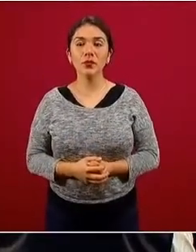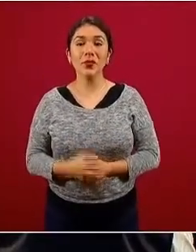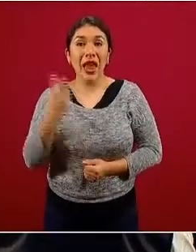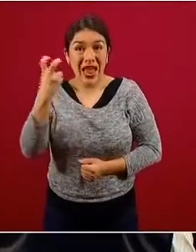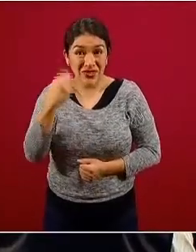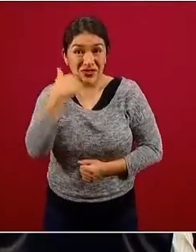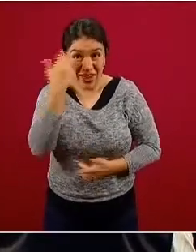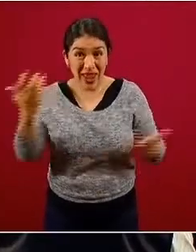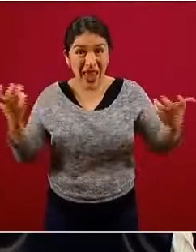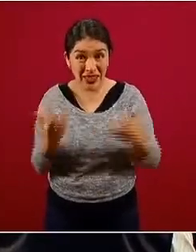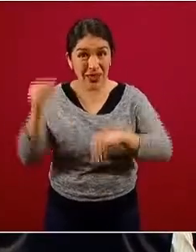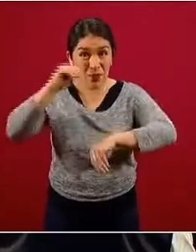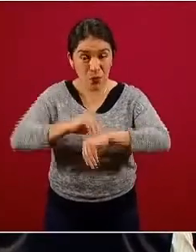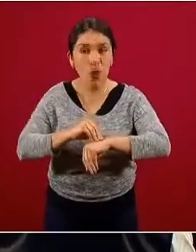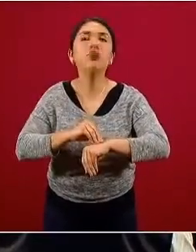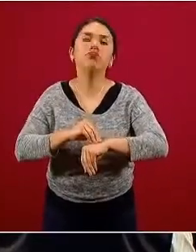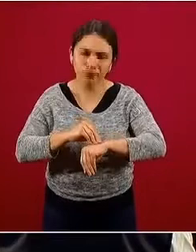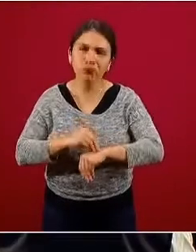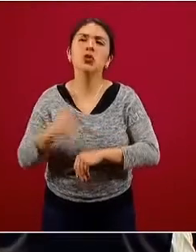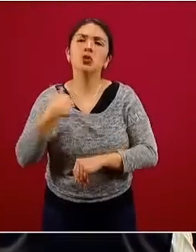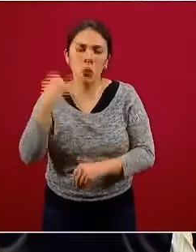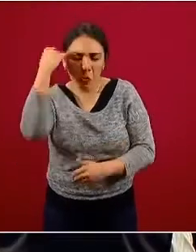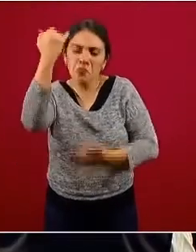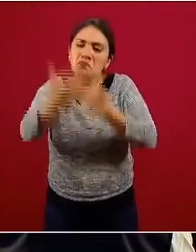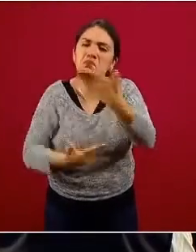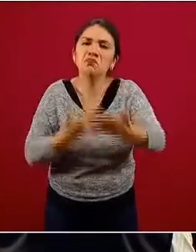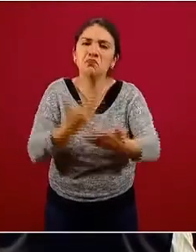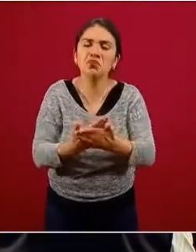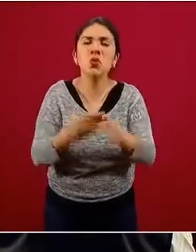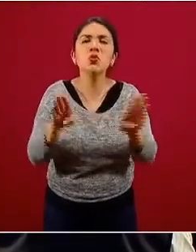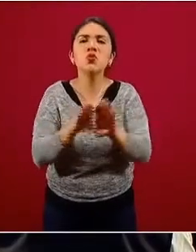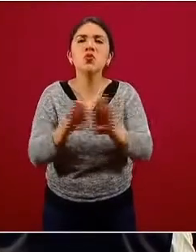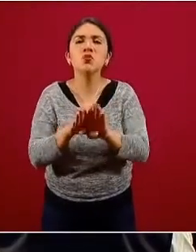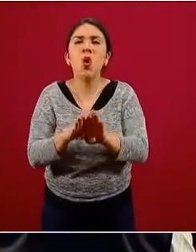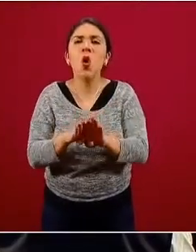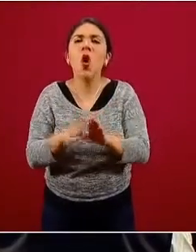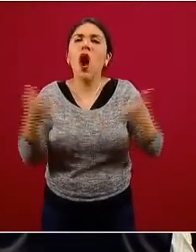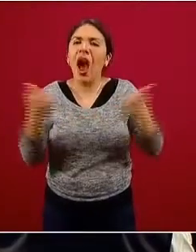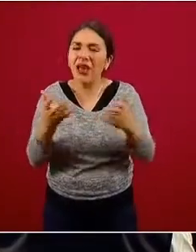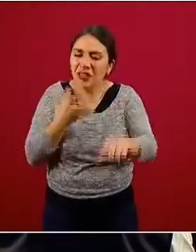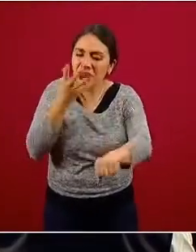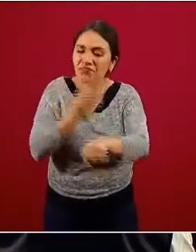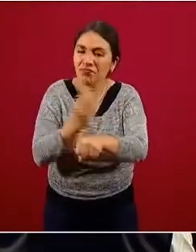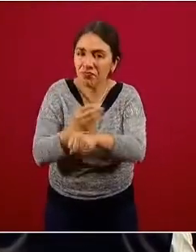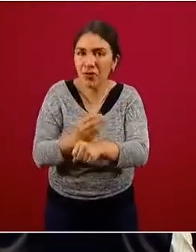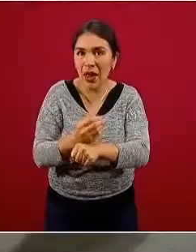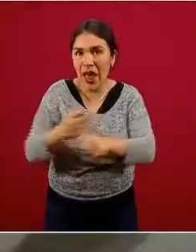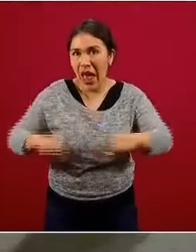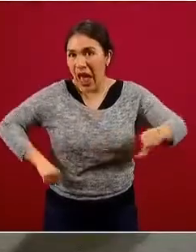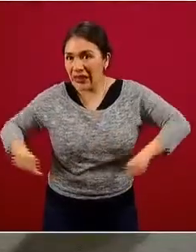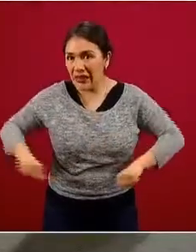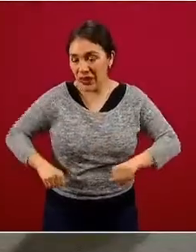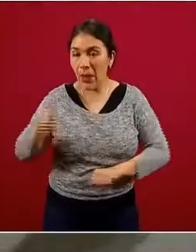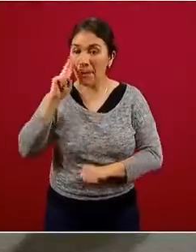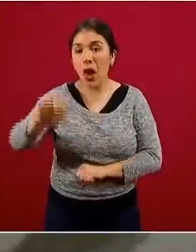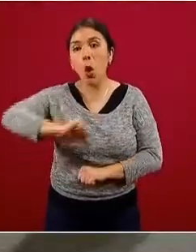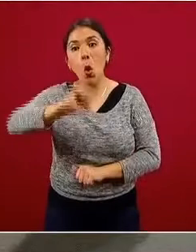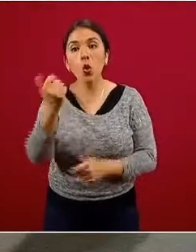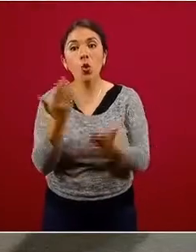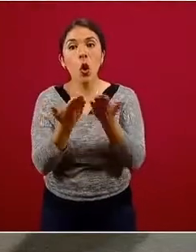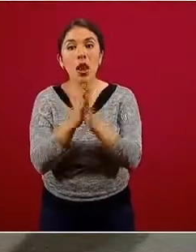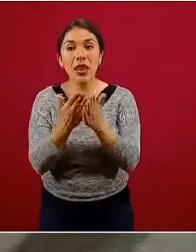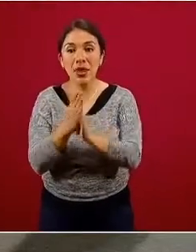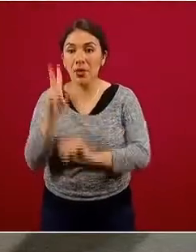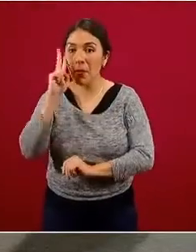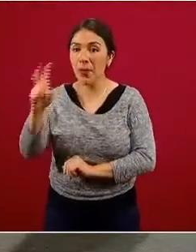Para eso, para lograr esto, estamos proponiendo un paquete integral de acciones, y aquí me voy al otro libro. Este es el